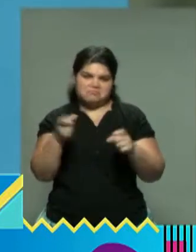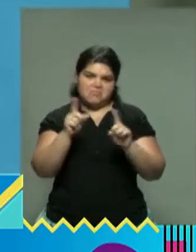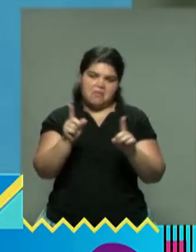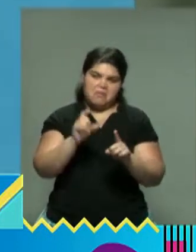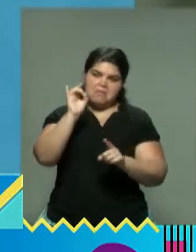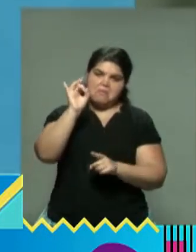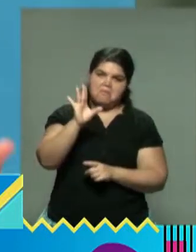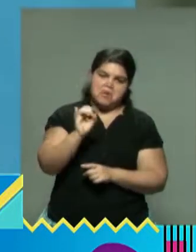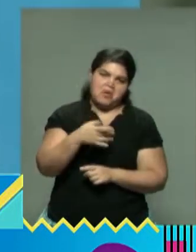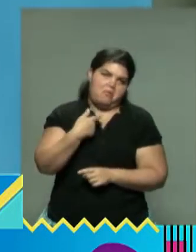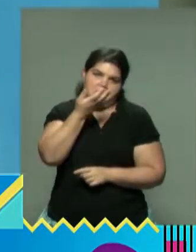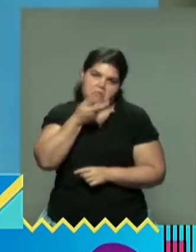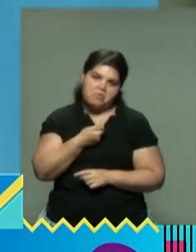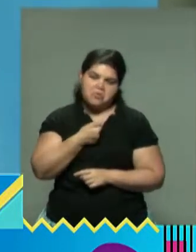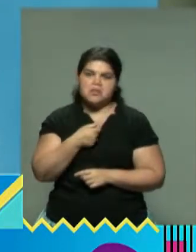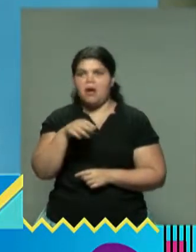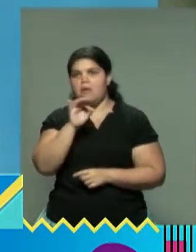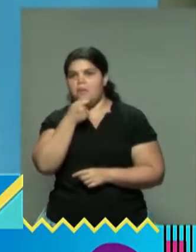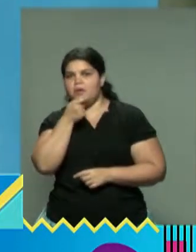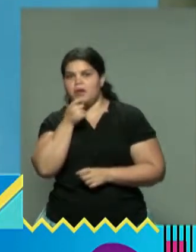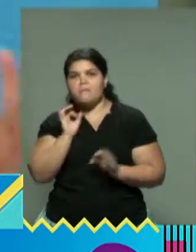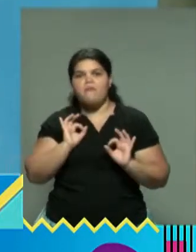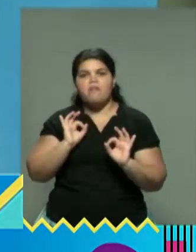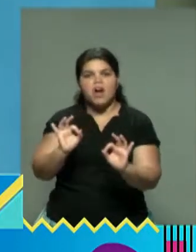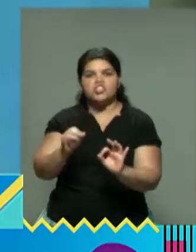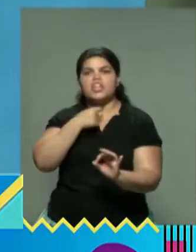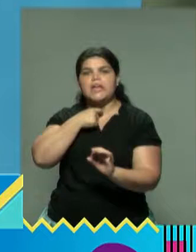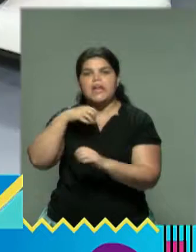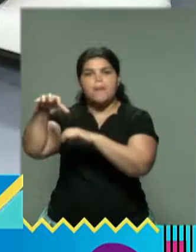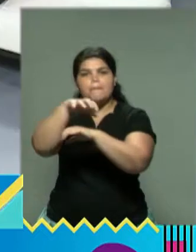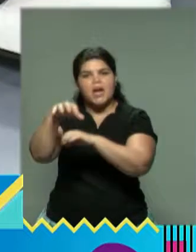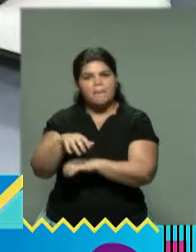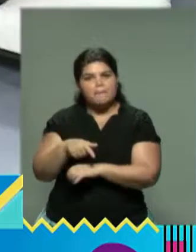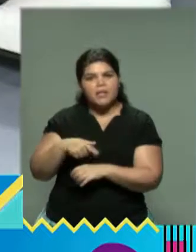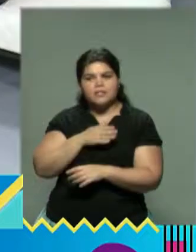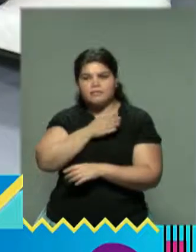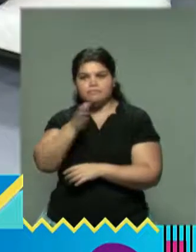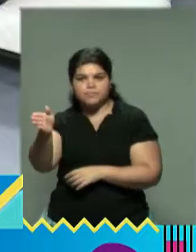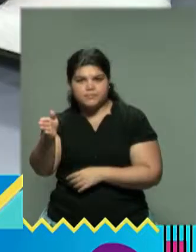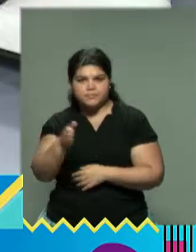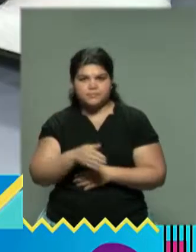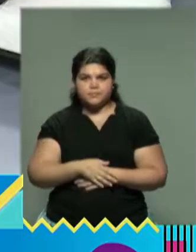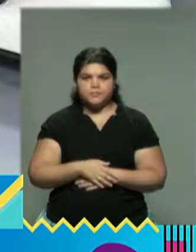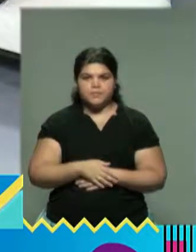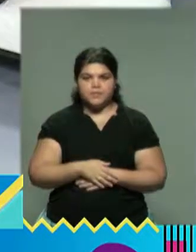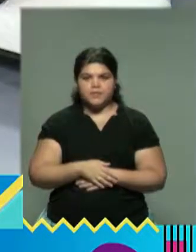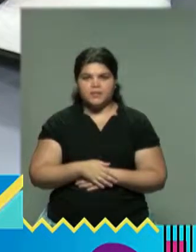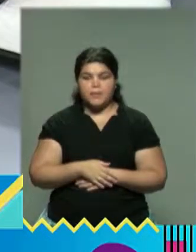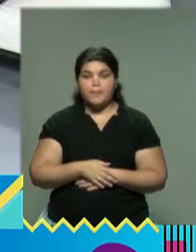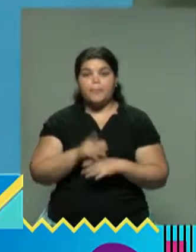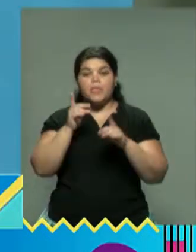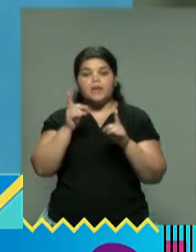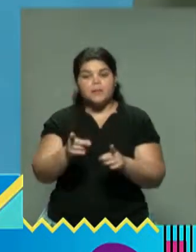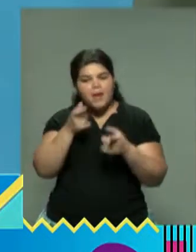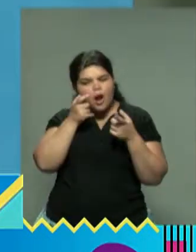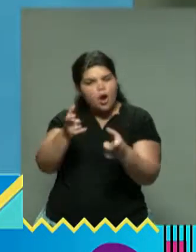ocio, uno está de vacaciones y decide ir a hacer parapente a algún lugar y entra en la discusión ahí el